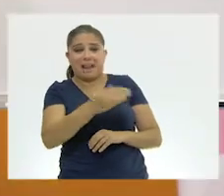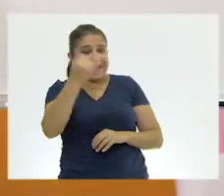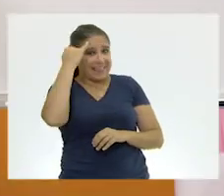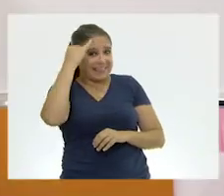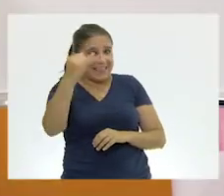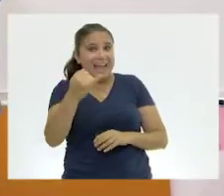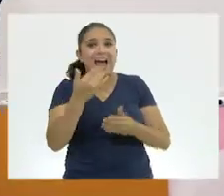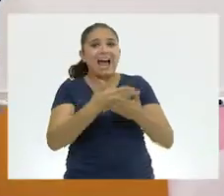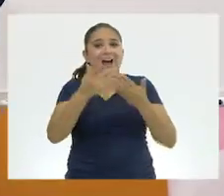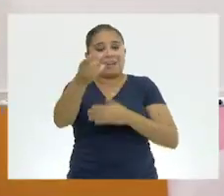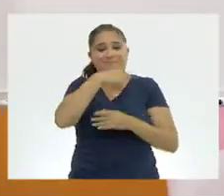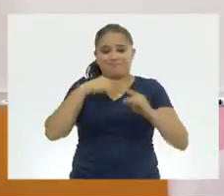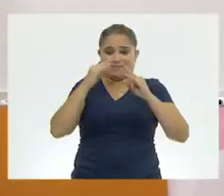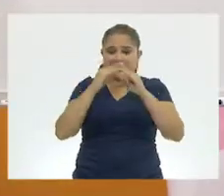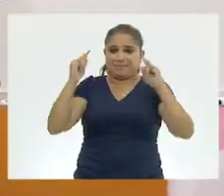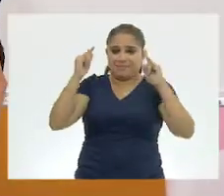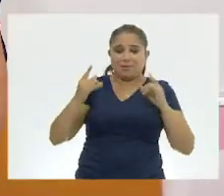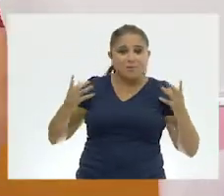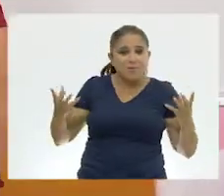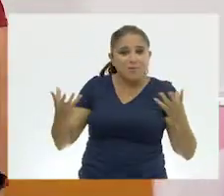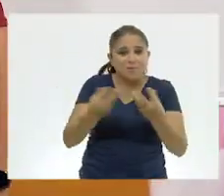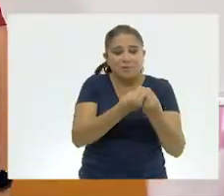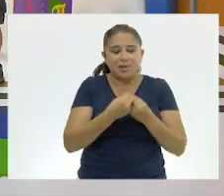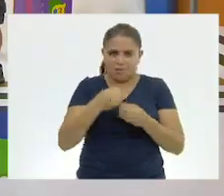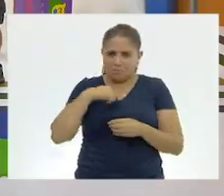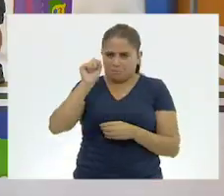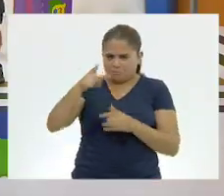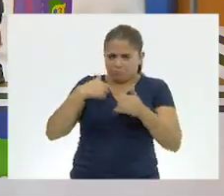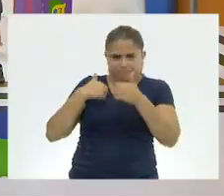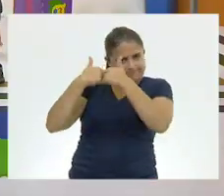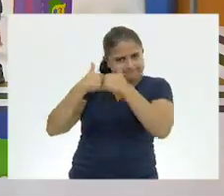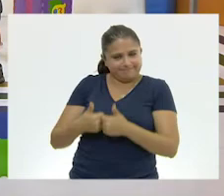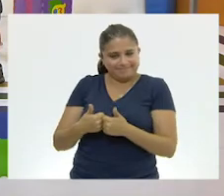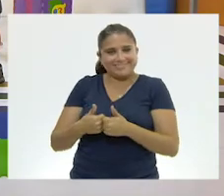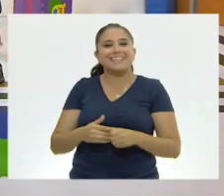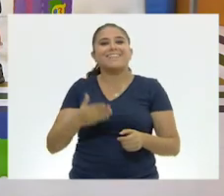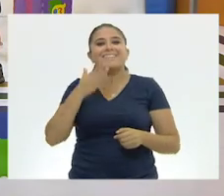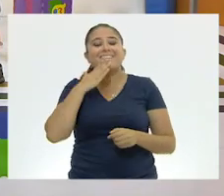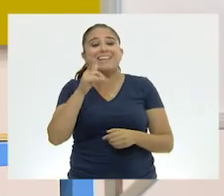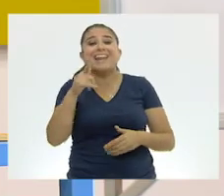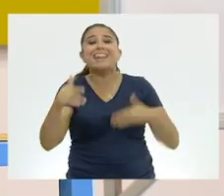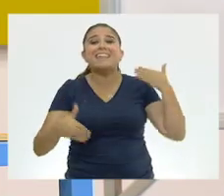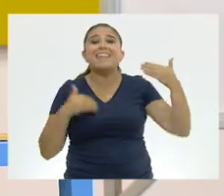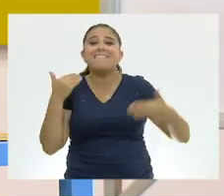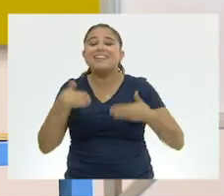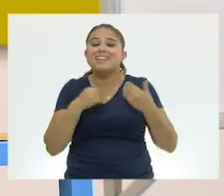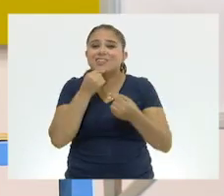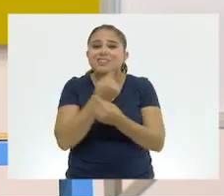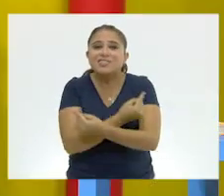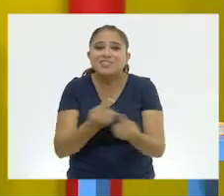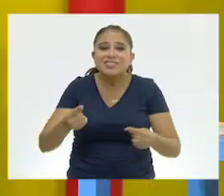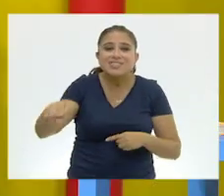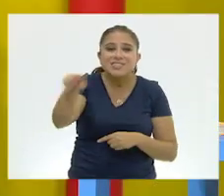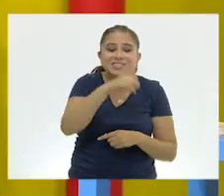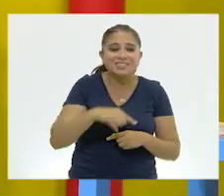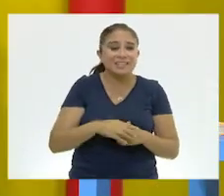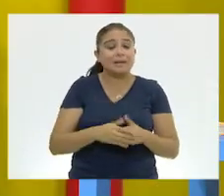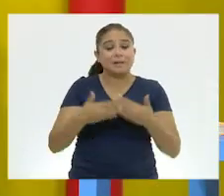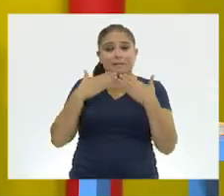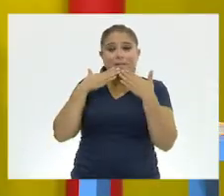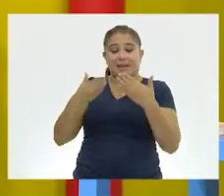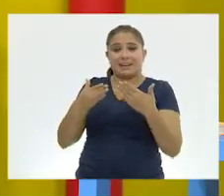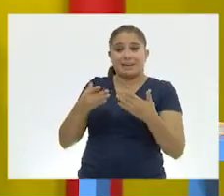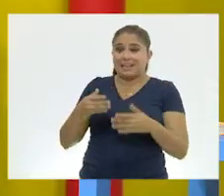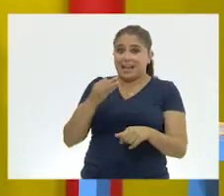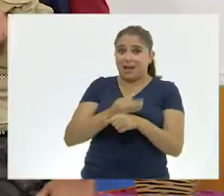idea. Vamos a acampar juntos, yo también me quedo. Me parece muy bien. Esto va a ser muy divertido, niñas y niños. Pues mira, al